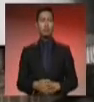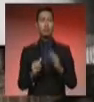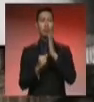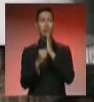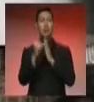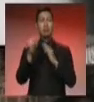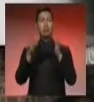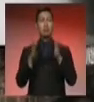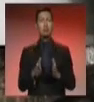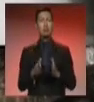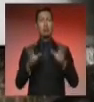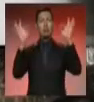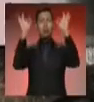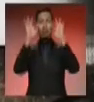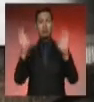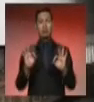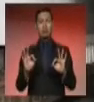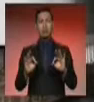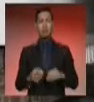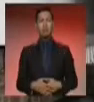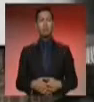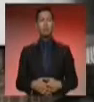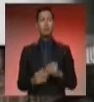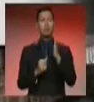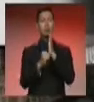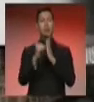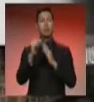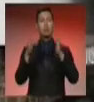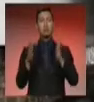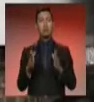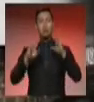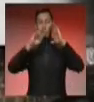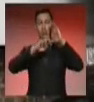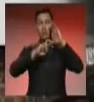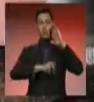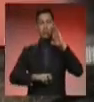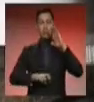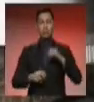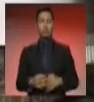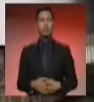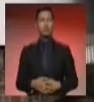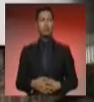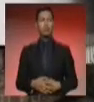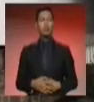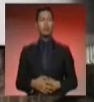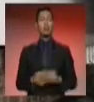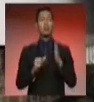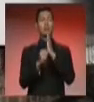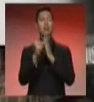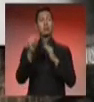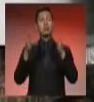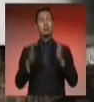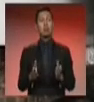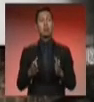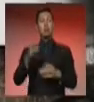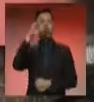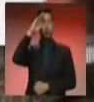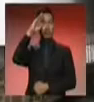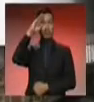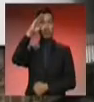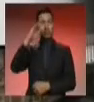Cadena, Ministerio de Electricidad, Juan Córdoba, Ministerio de Minería, César Navas, Ministerio del